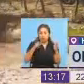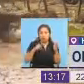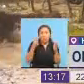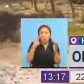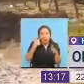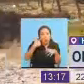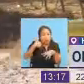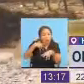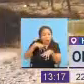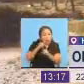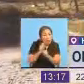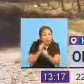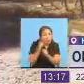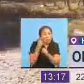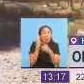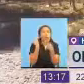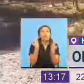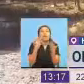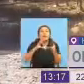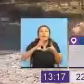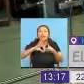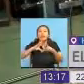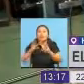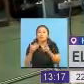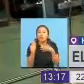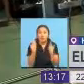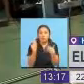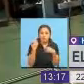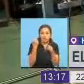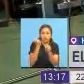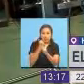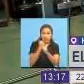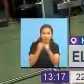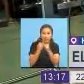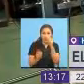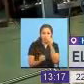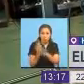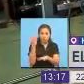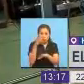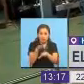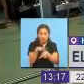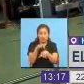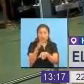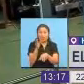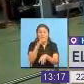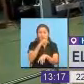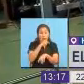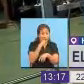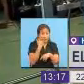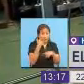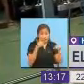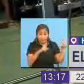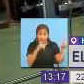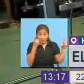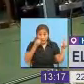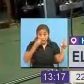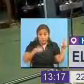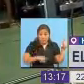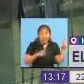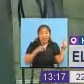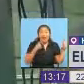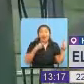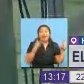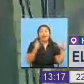encontrando cuál es la técnica con la que podemos hacer. Por empezar, acá tenemos la bandeja de selección, tenemos